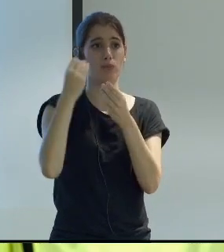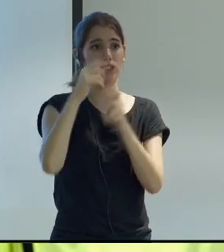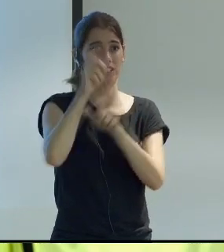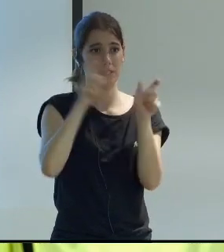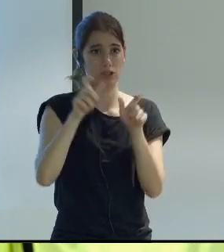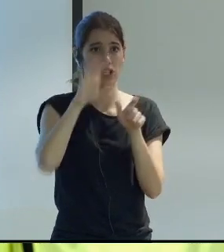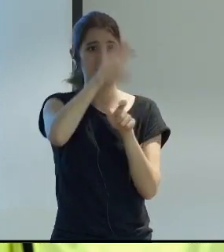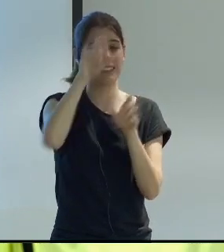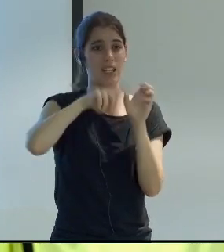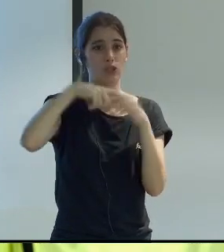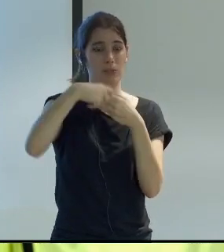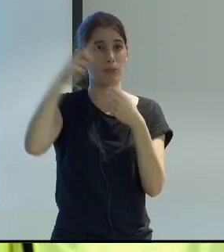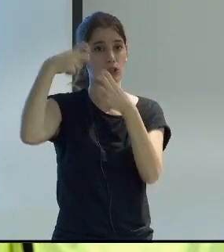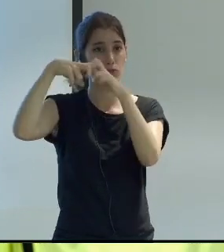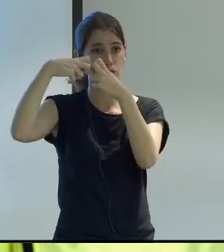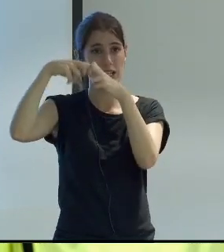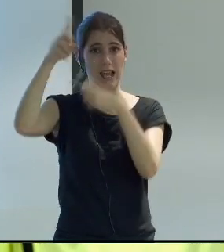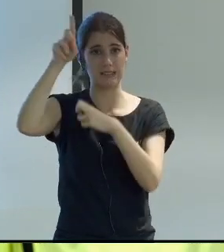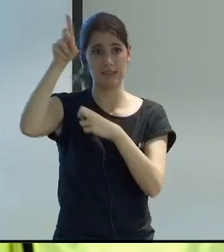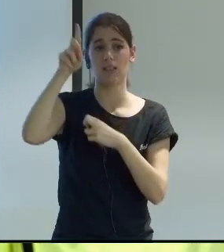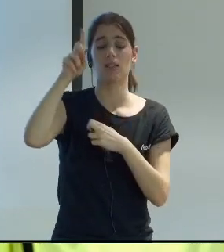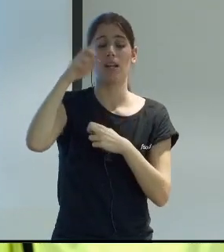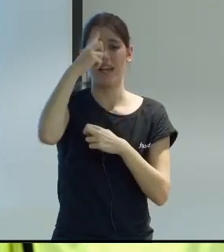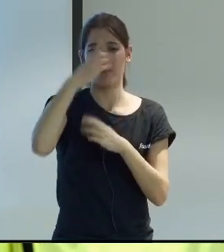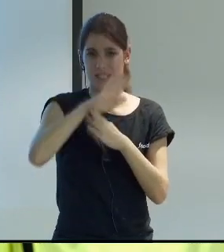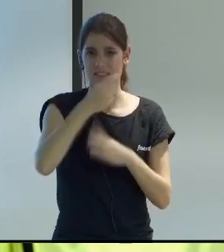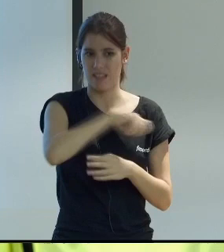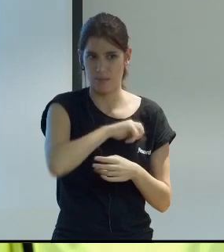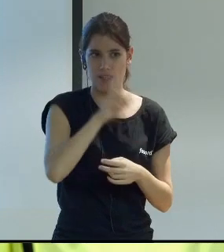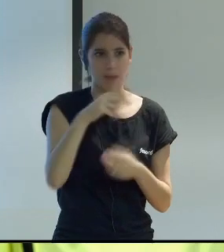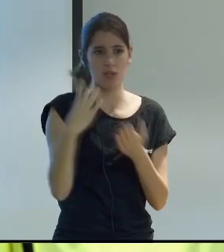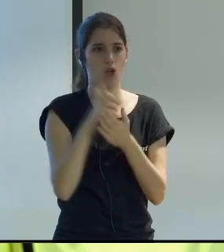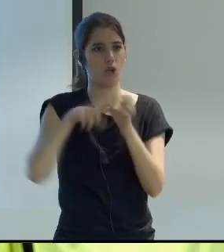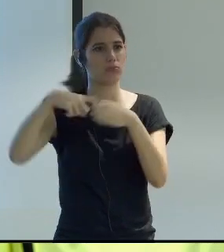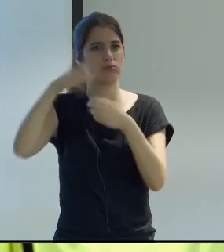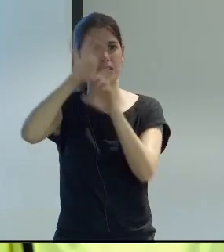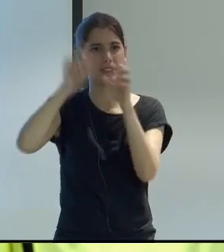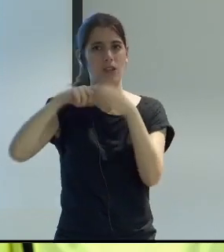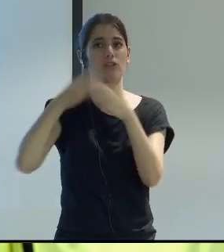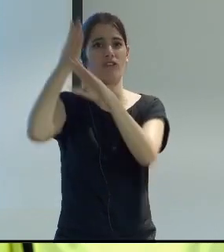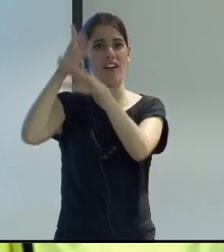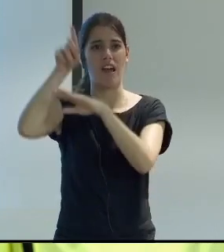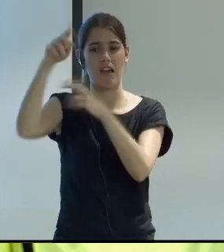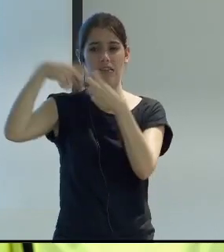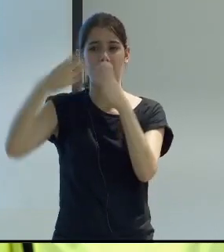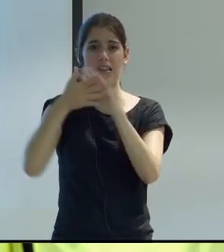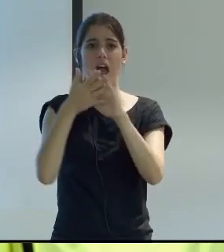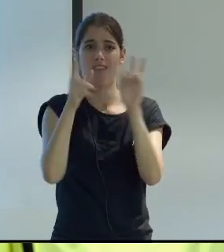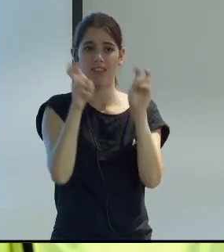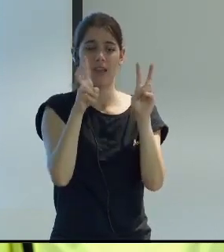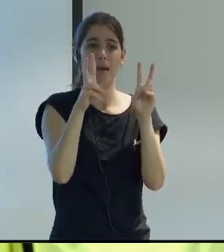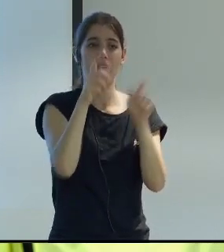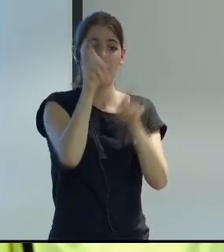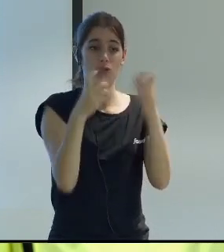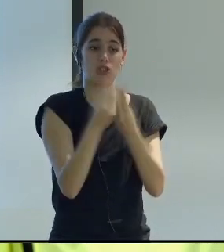Estados miembros. Hay representantes de España también. Todos los Estados miembros vienen y hablan de temas de personas